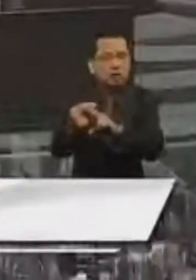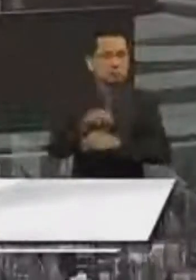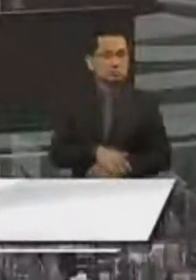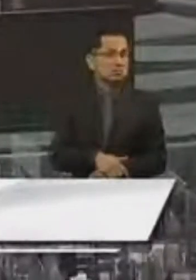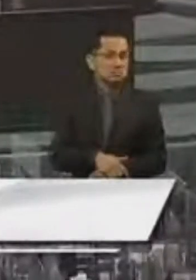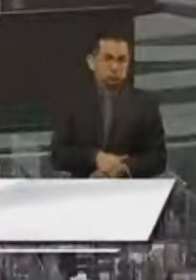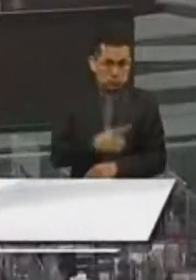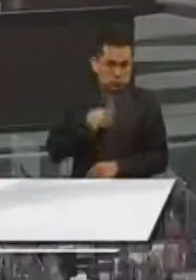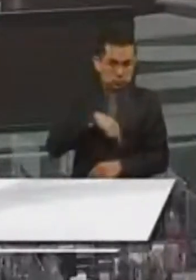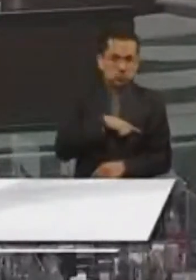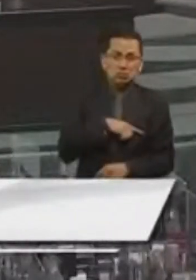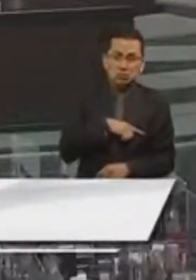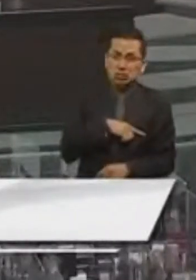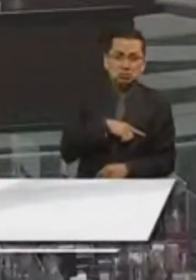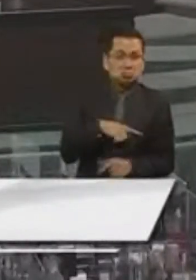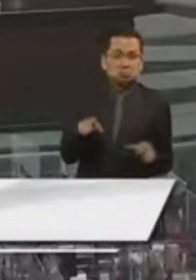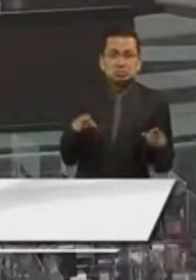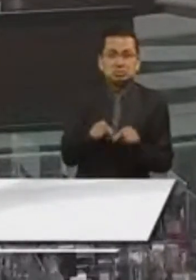3 años.